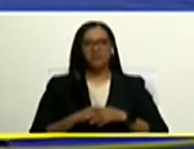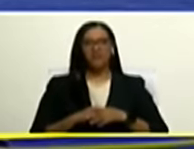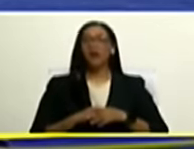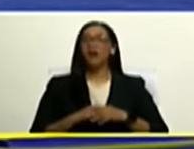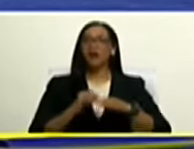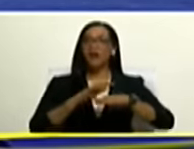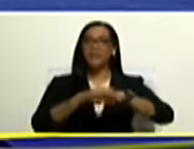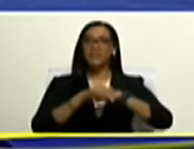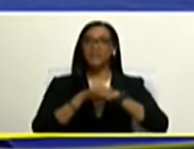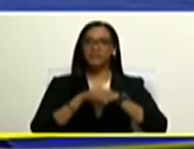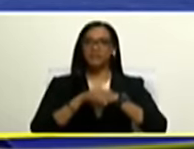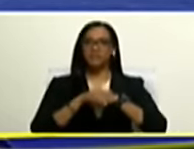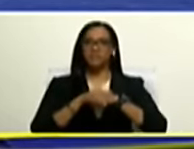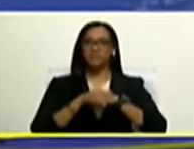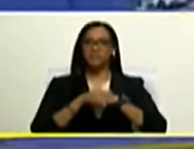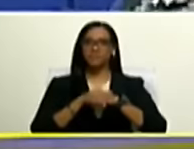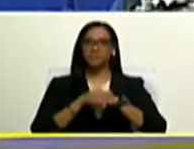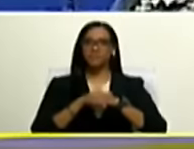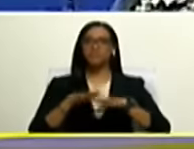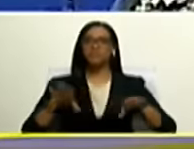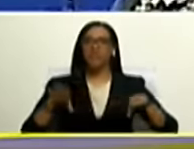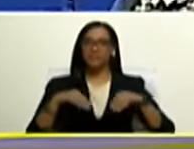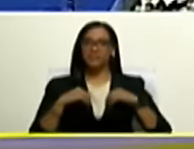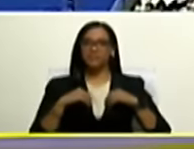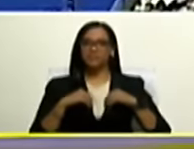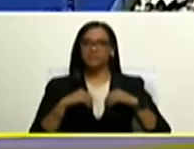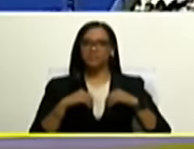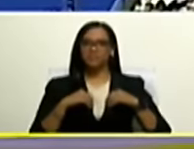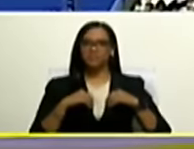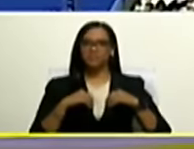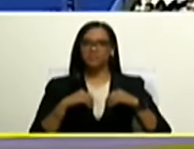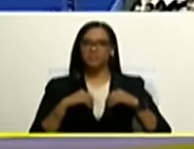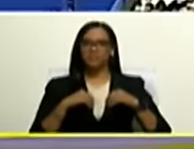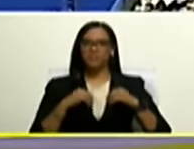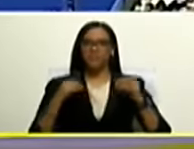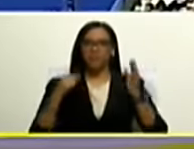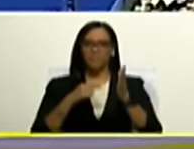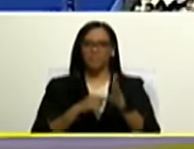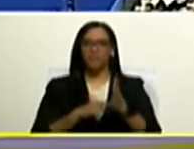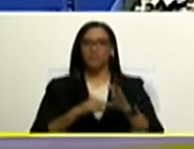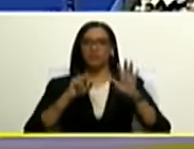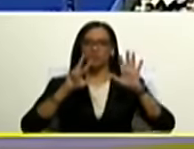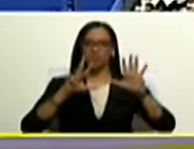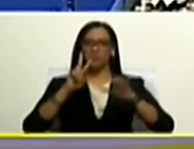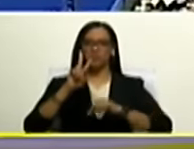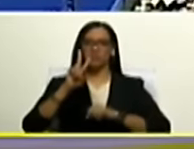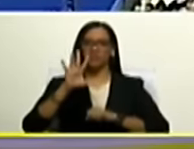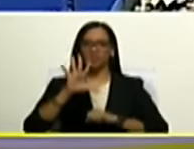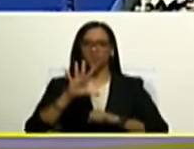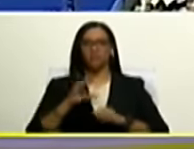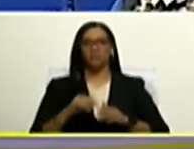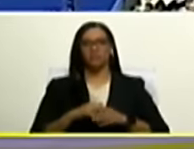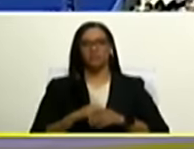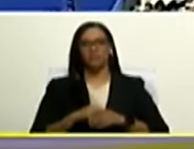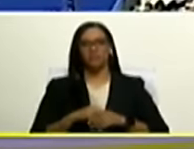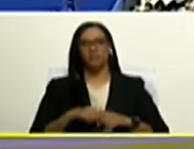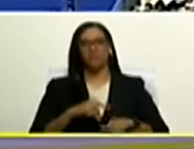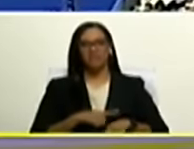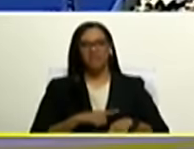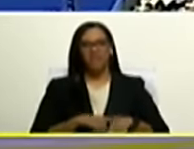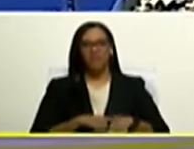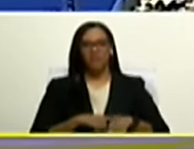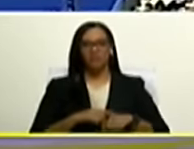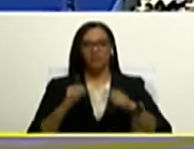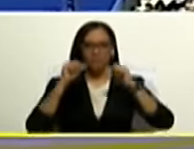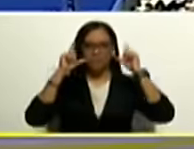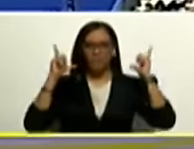los británicos reconocen, en 1825, todavía en tiempos donde el impacto